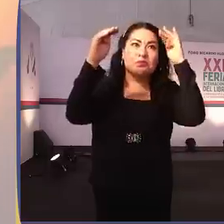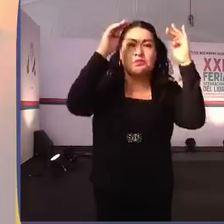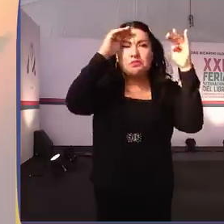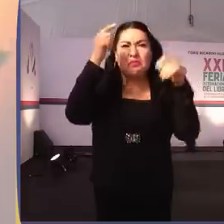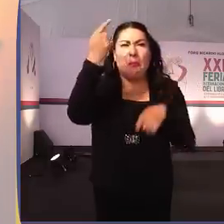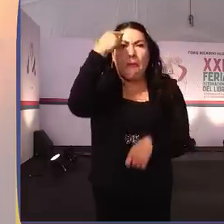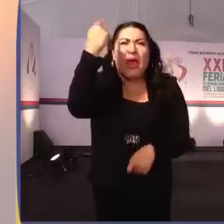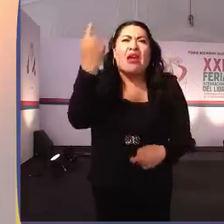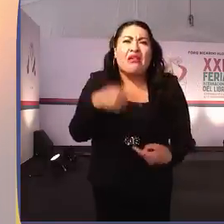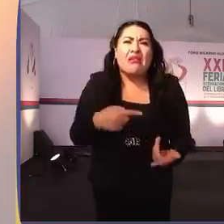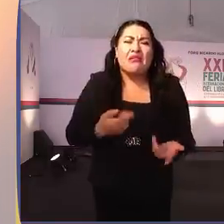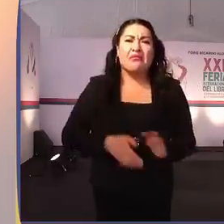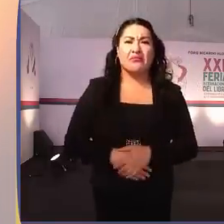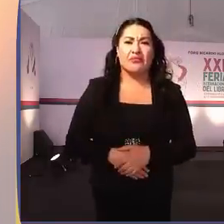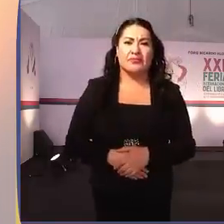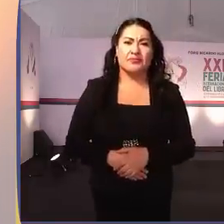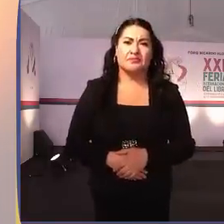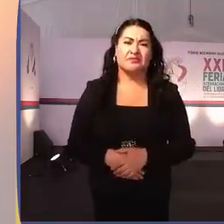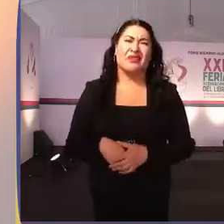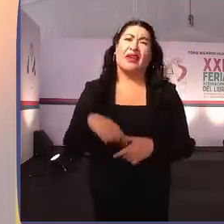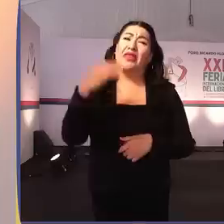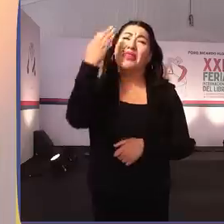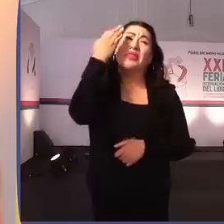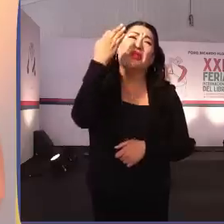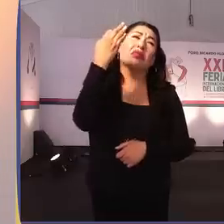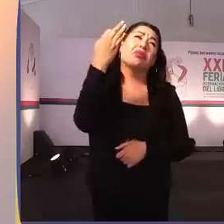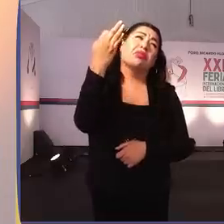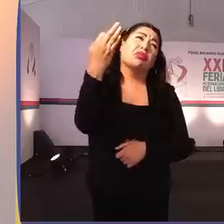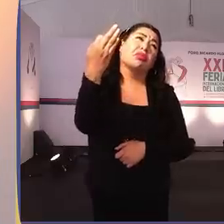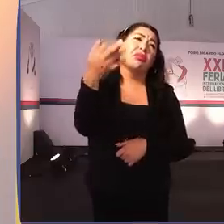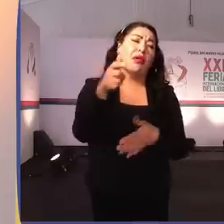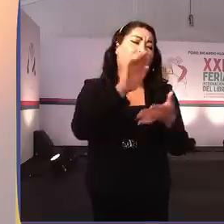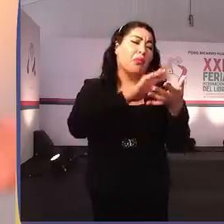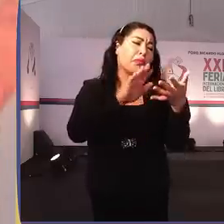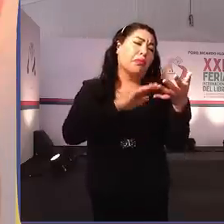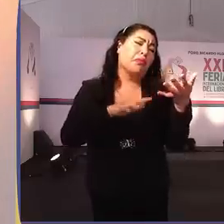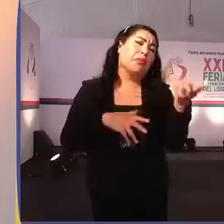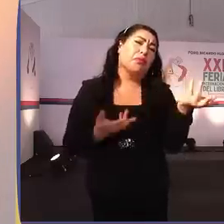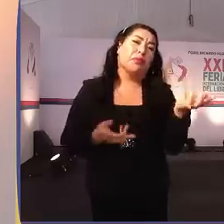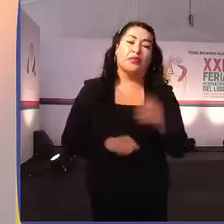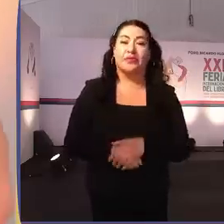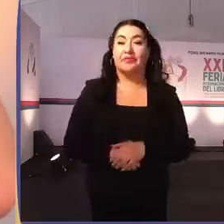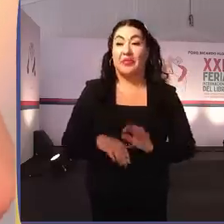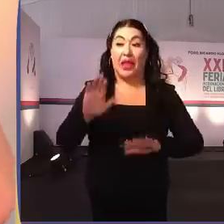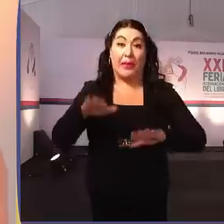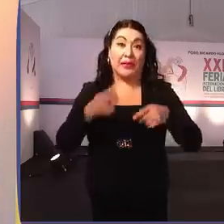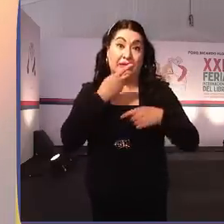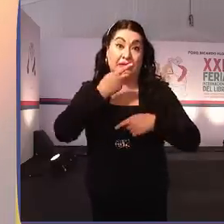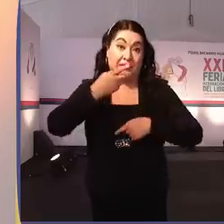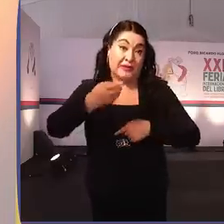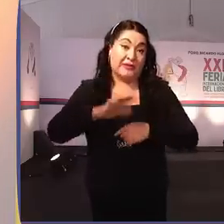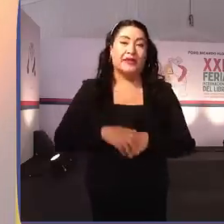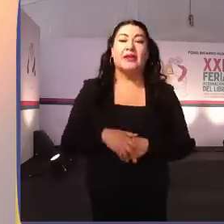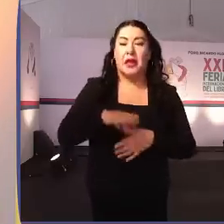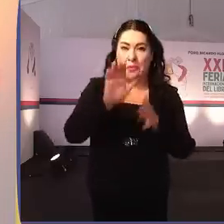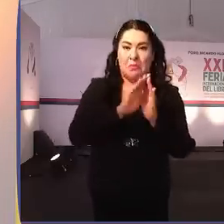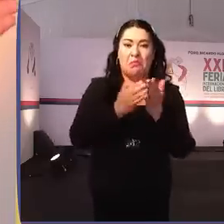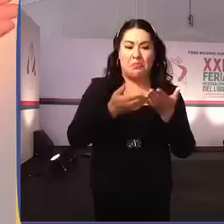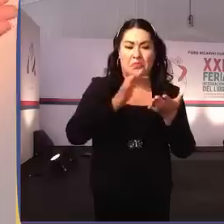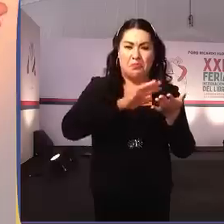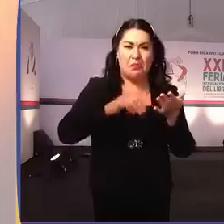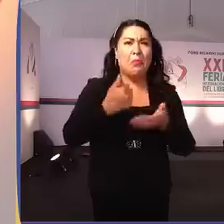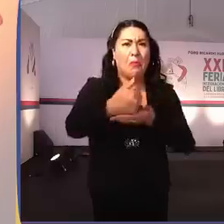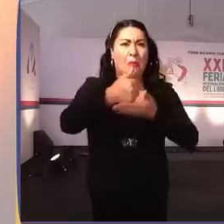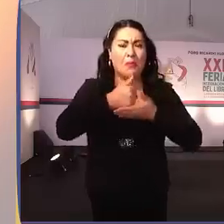qué pensar, no? Se invierte mucho tiempo en eso. Dicen que es bueno pensar y que los libros ayudan, pero